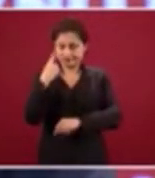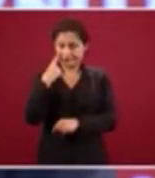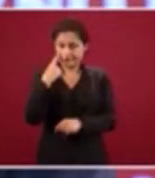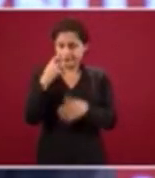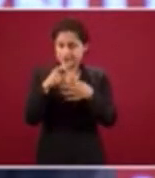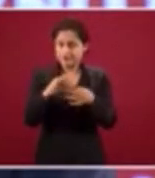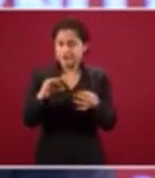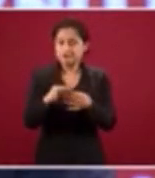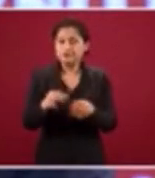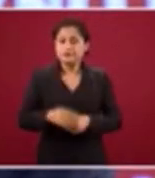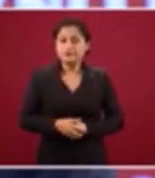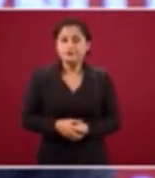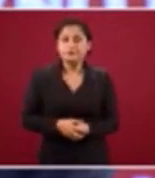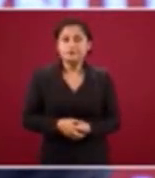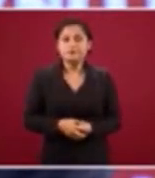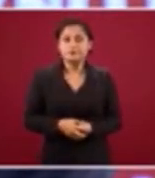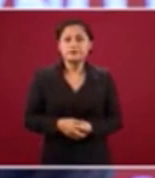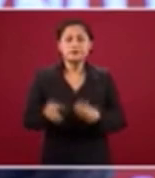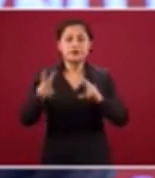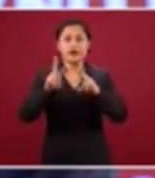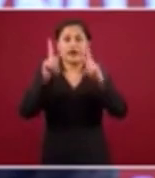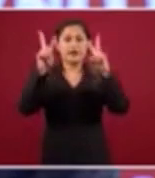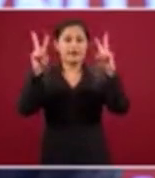en el caso del feminicidio,